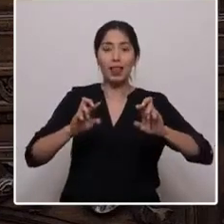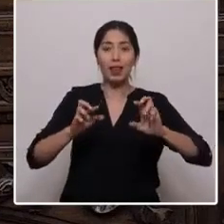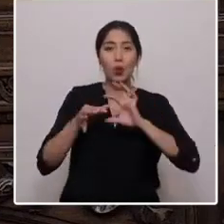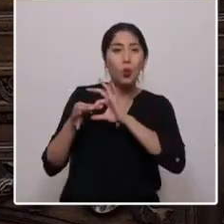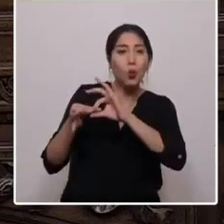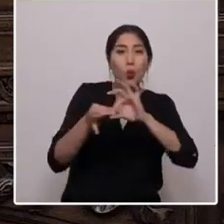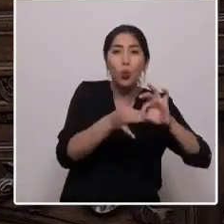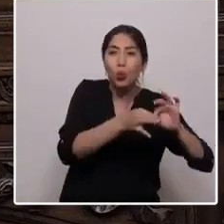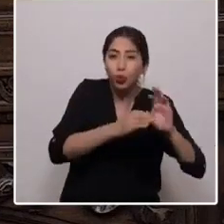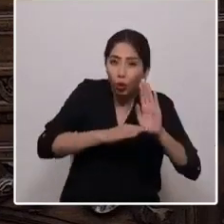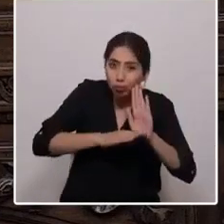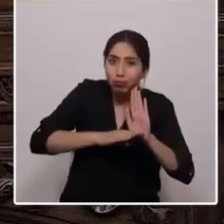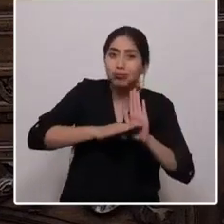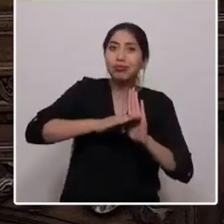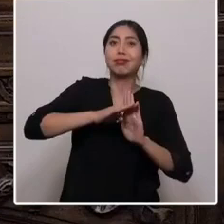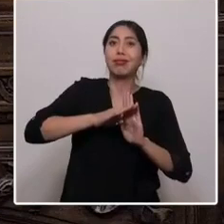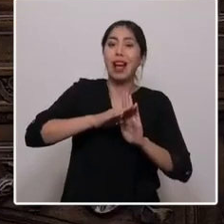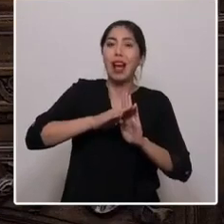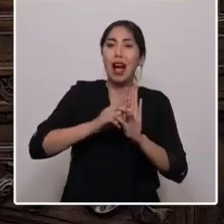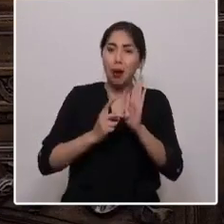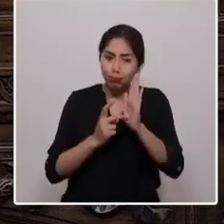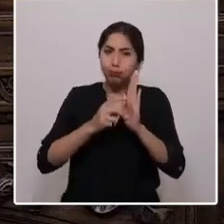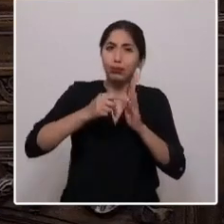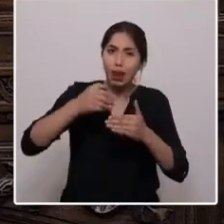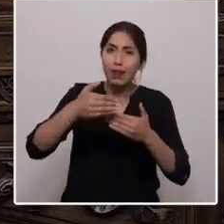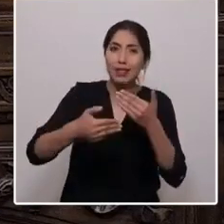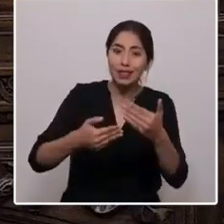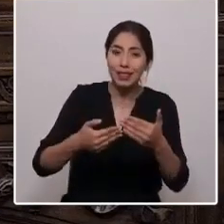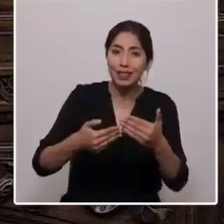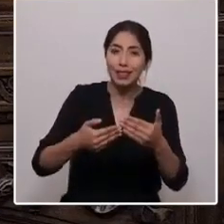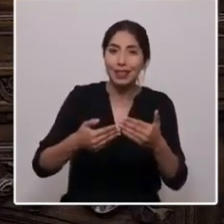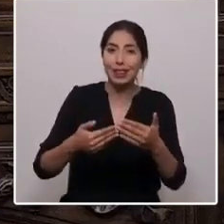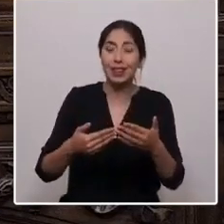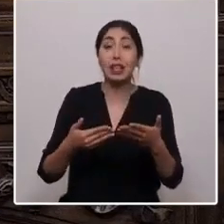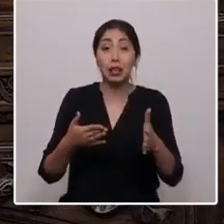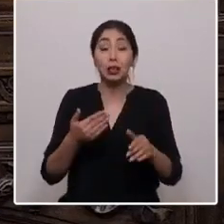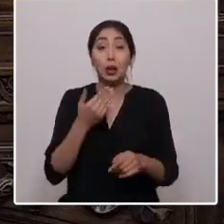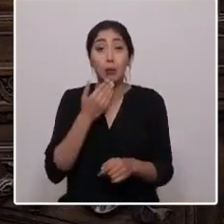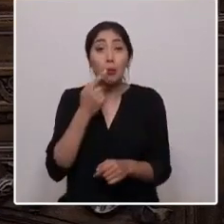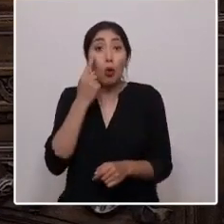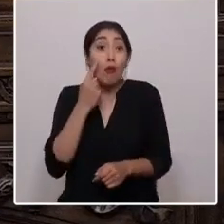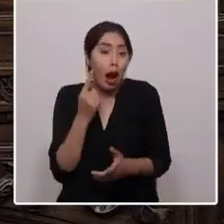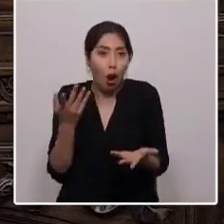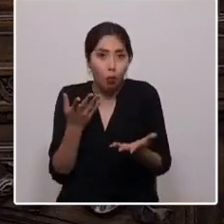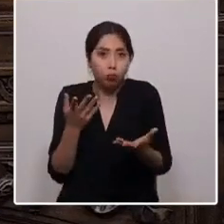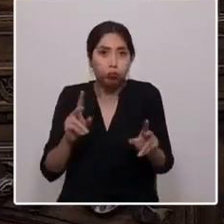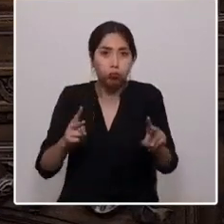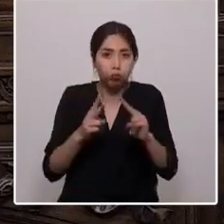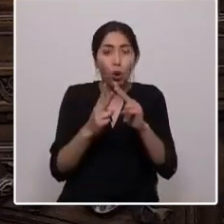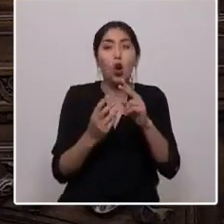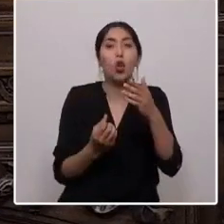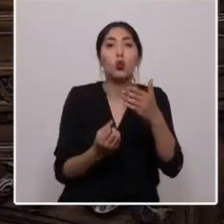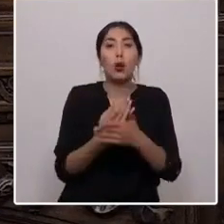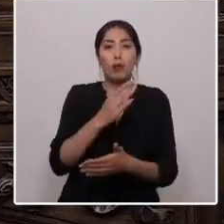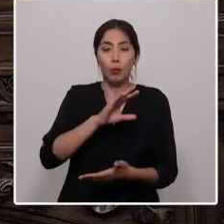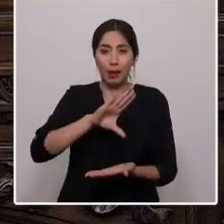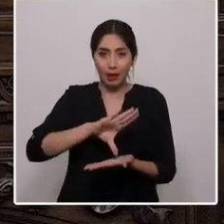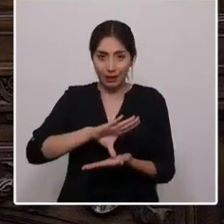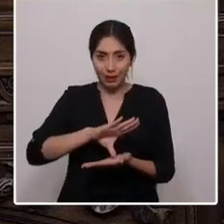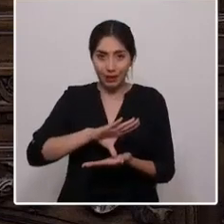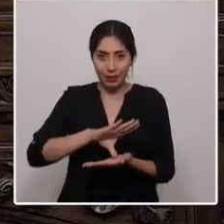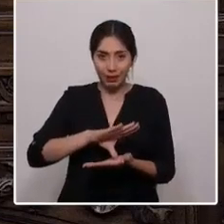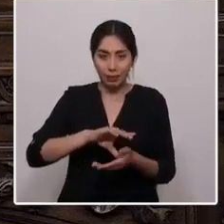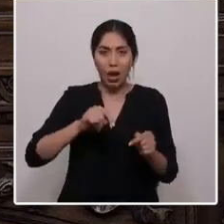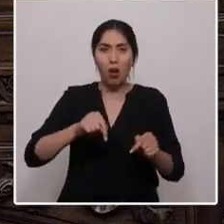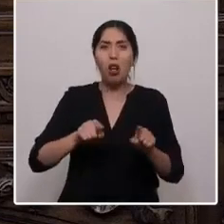dar un paso más allá de lo que conocemos y aventurarnos por crear un país nuevo no hagamos que cause de la amenaza de